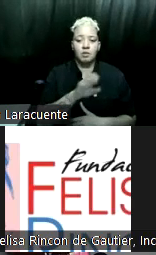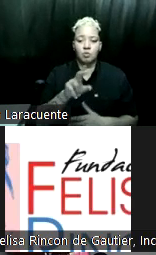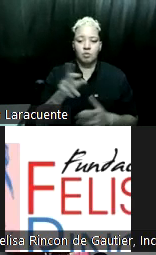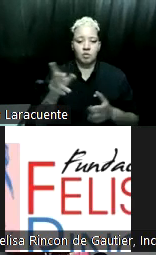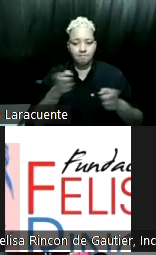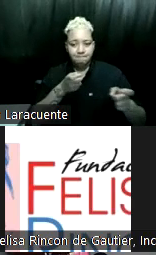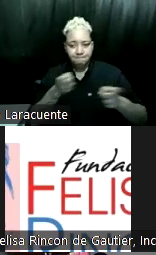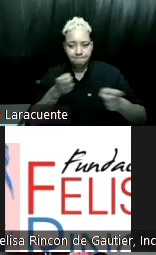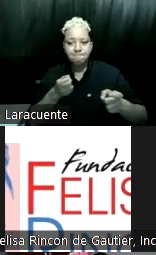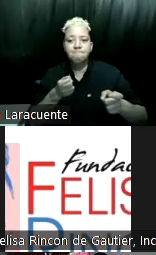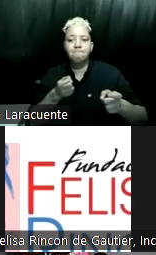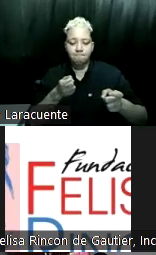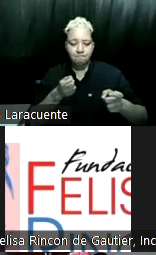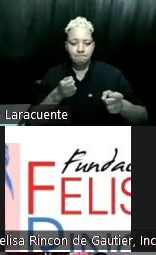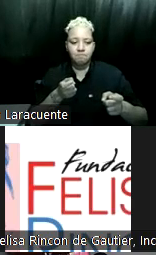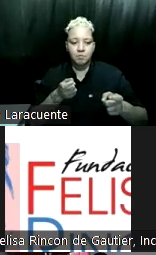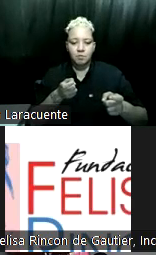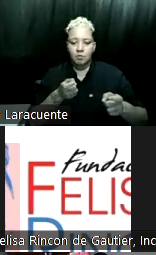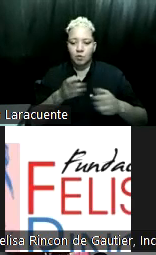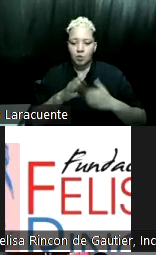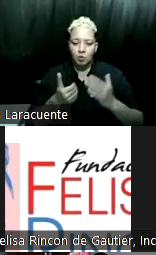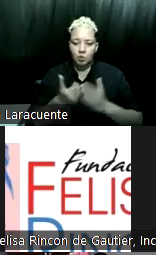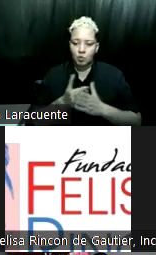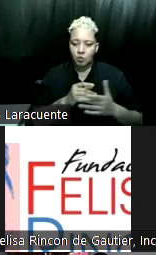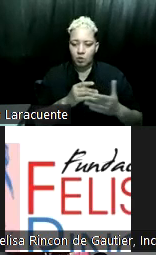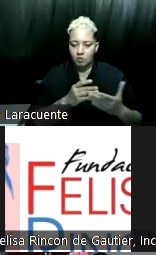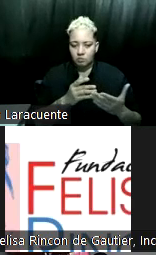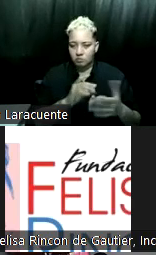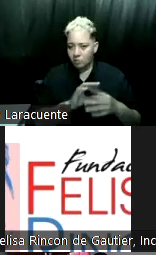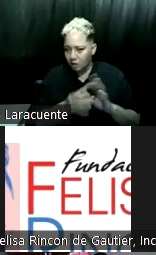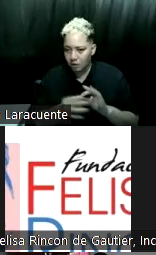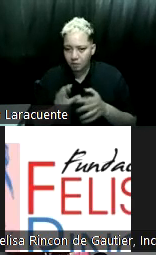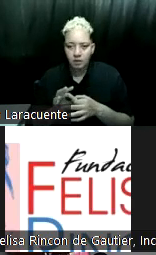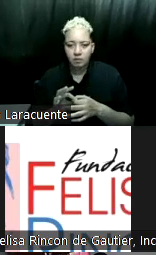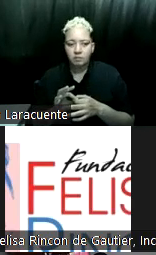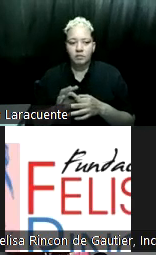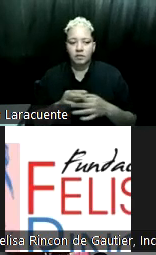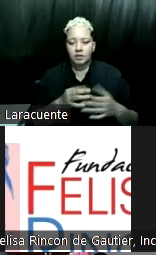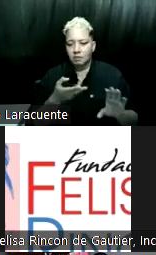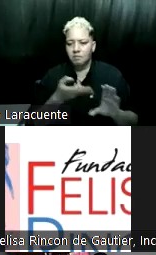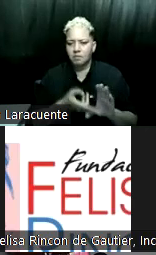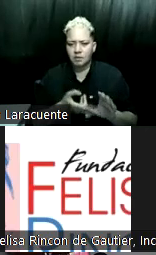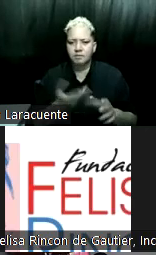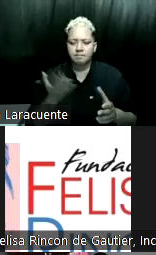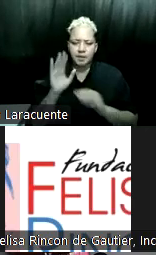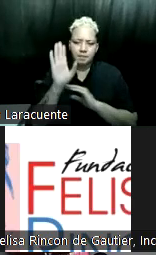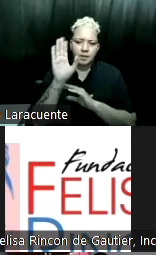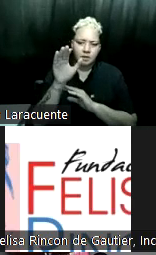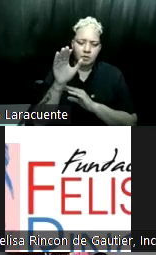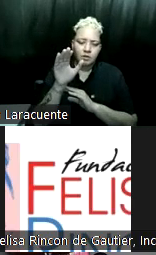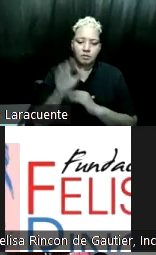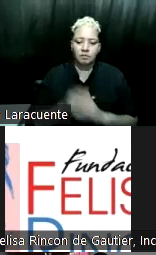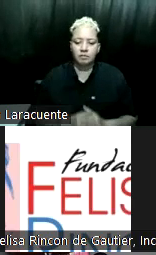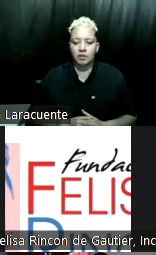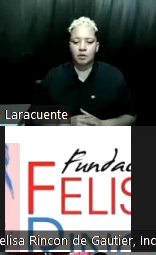dominado prácticamente todas las Olimpiadas que había participado en baloncesto al momento, pues